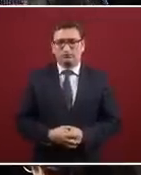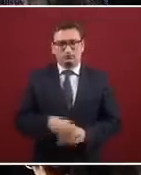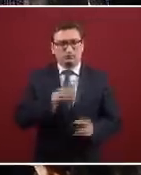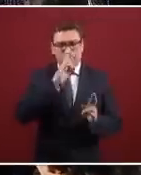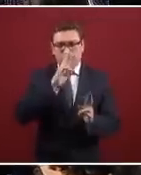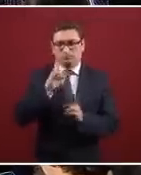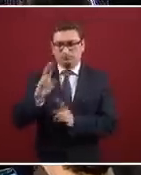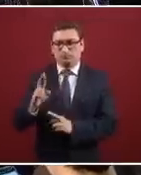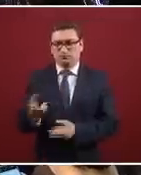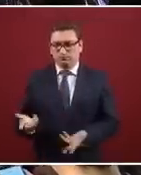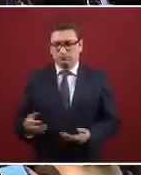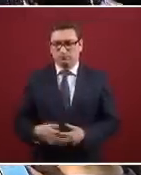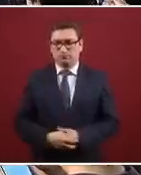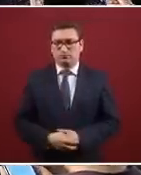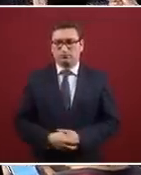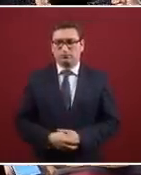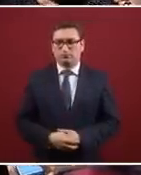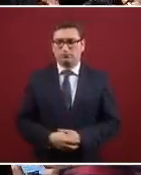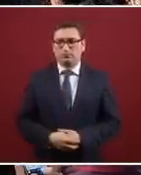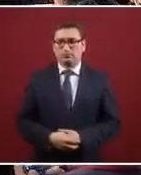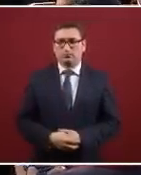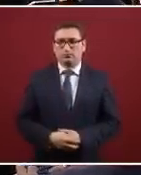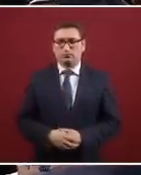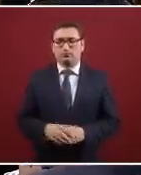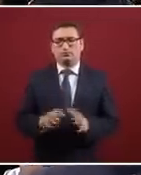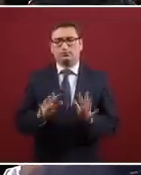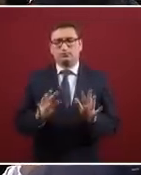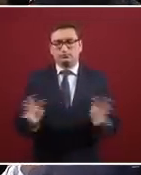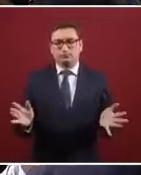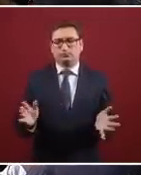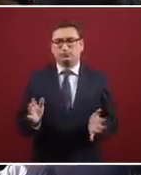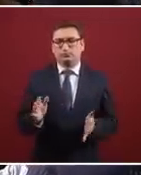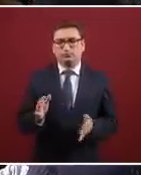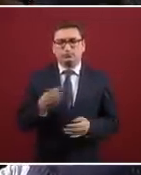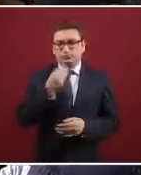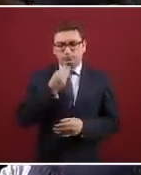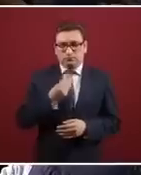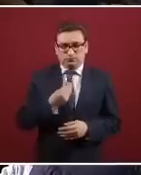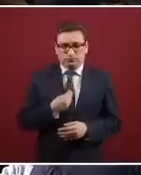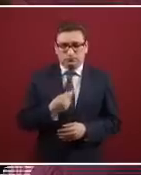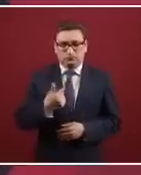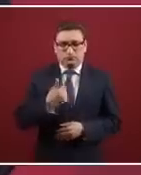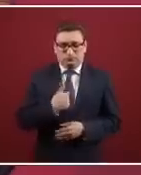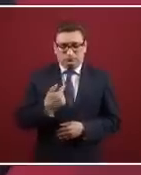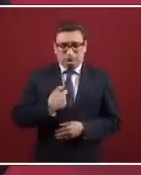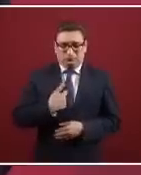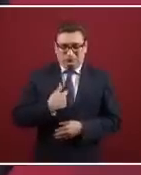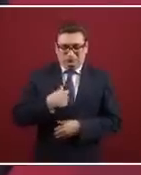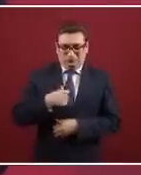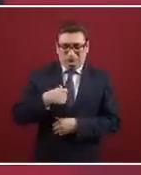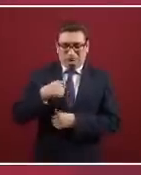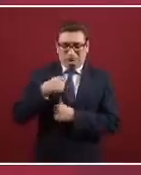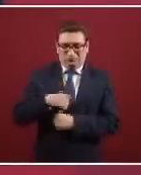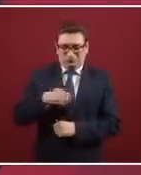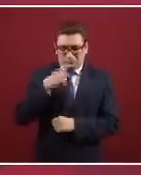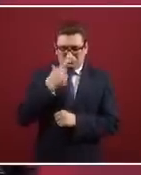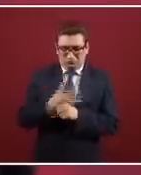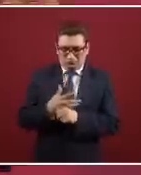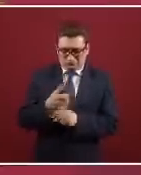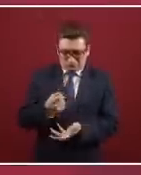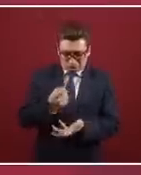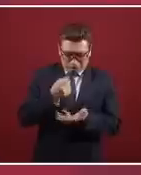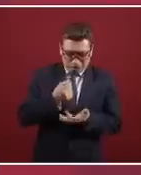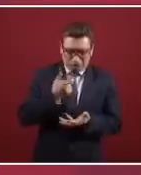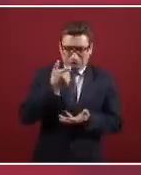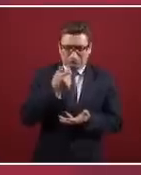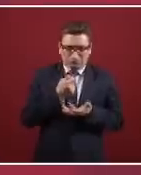respeto. Presidente, también le tengo otra pregunta sobre otro tema. Ni modo que voy a tener yo una partida secreta como la que tenía